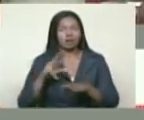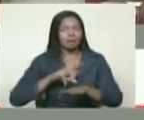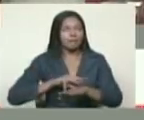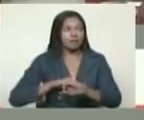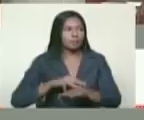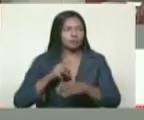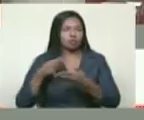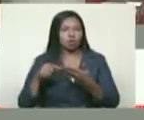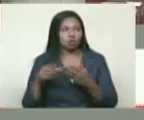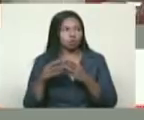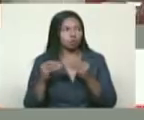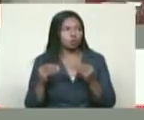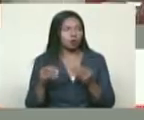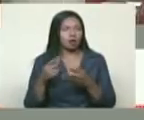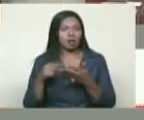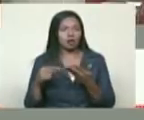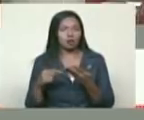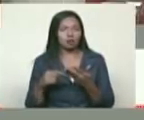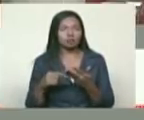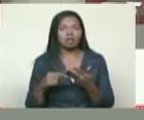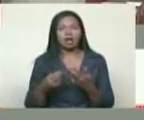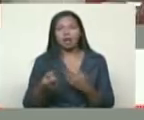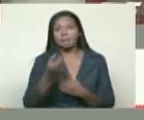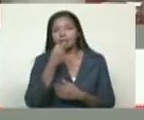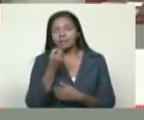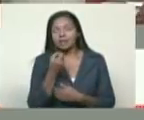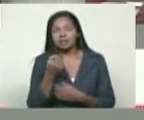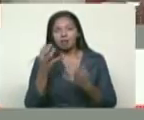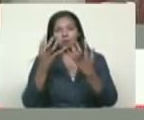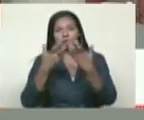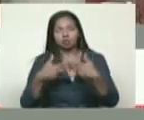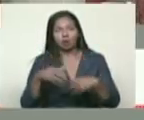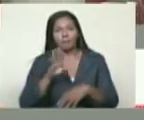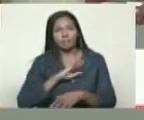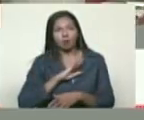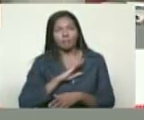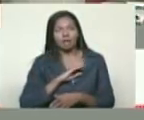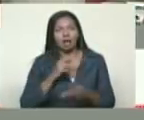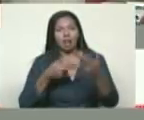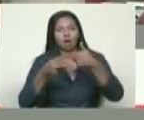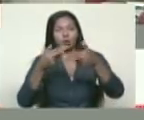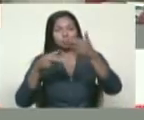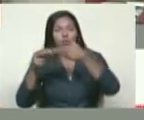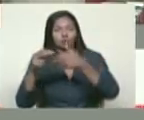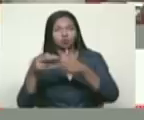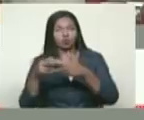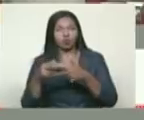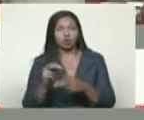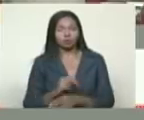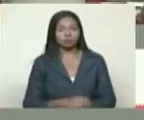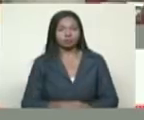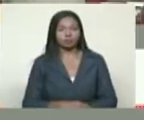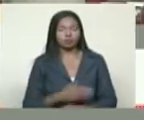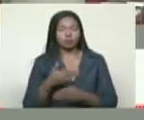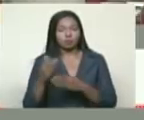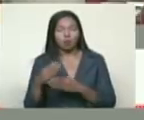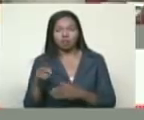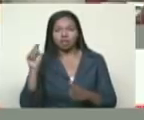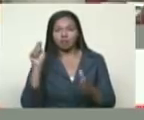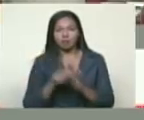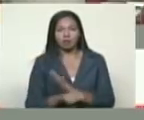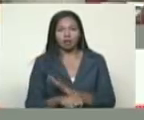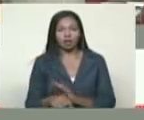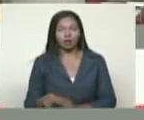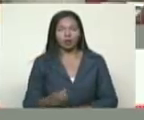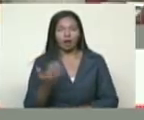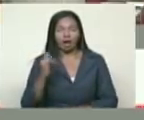medicamentos, los alimentos, los insumos para la producción, para la construcción, a pesar del bloqueo, bueno, son heroicos.